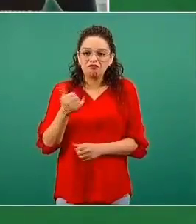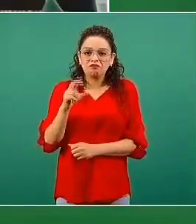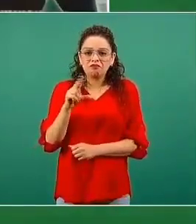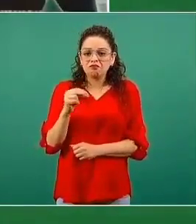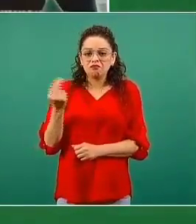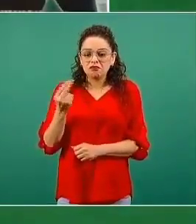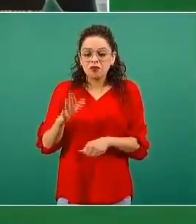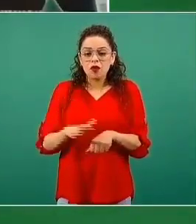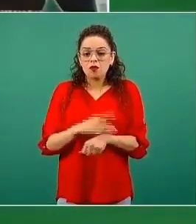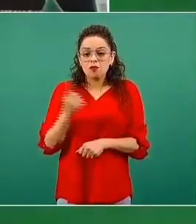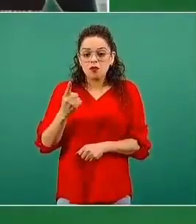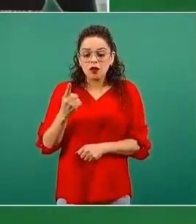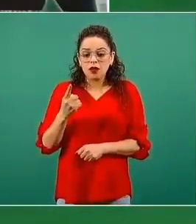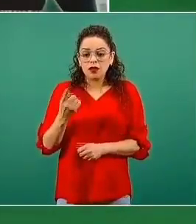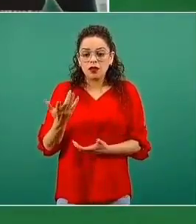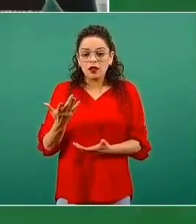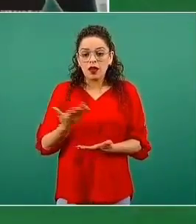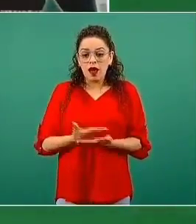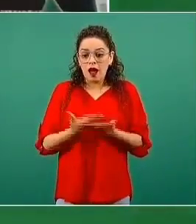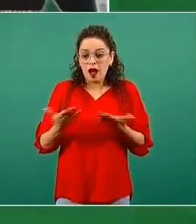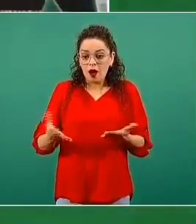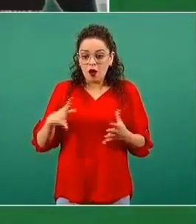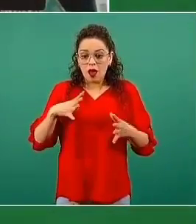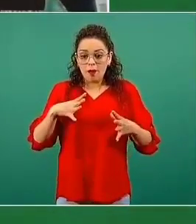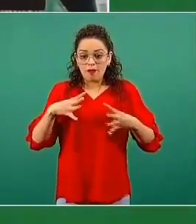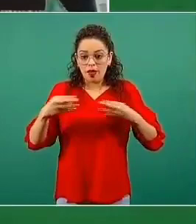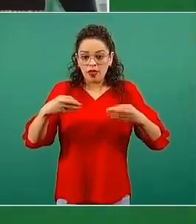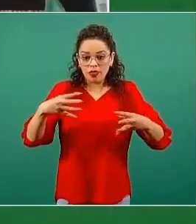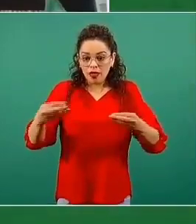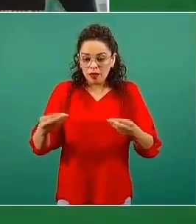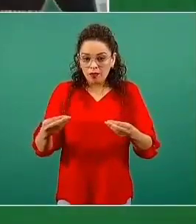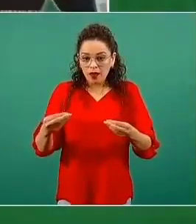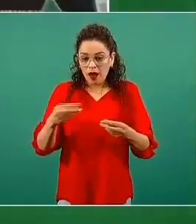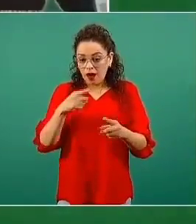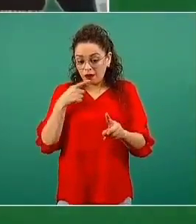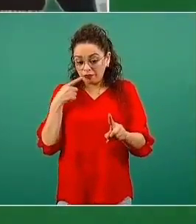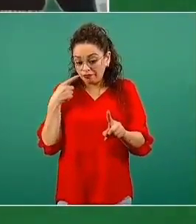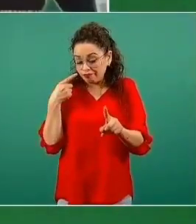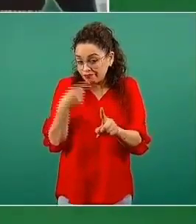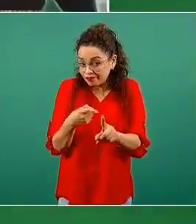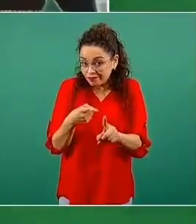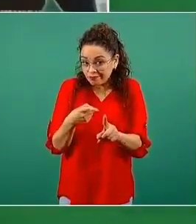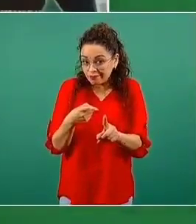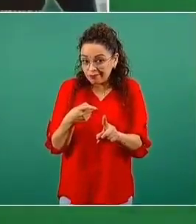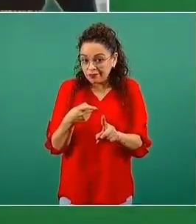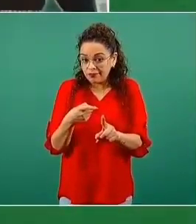de la pandemia es tal que tenemos que